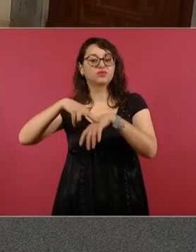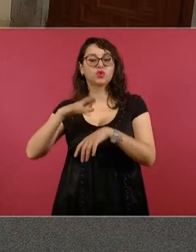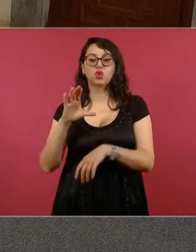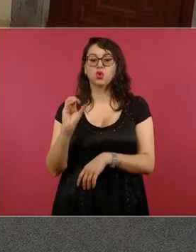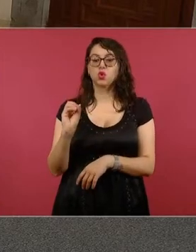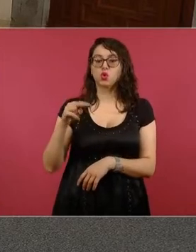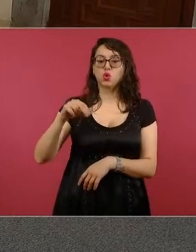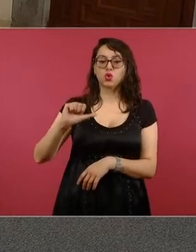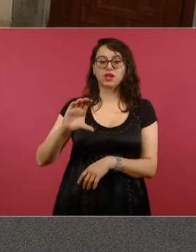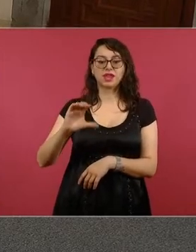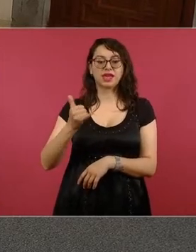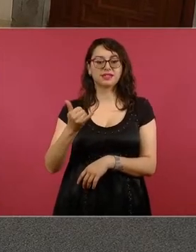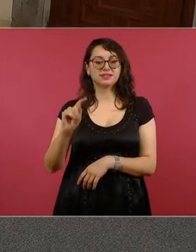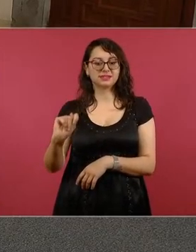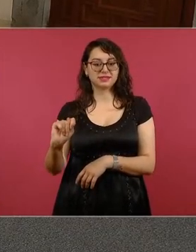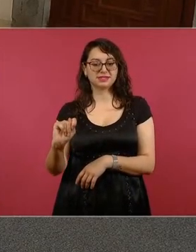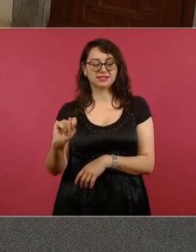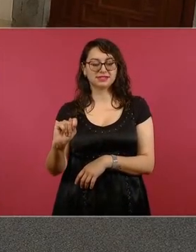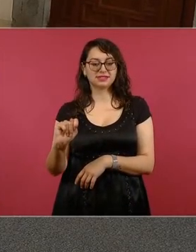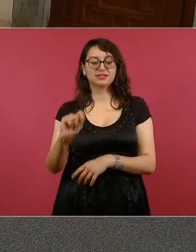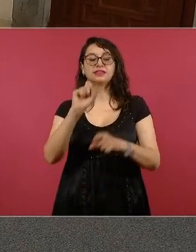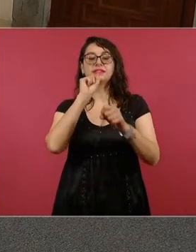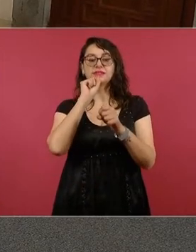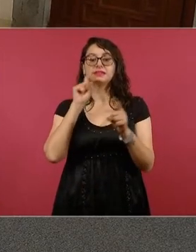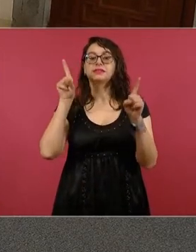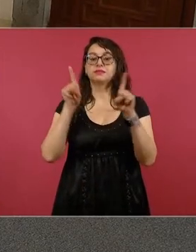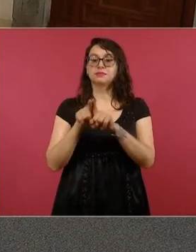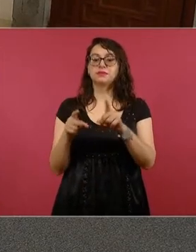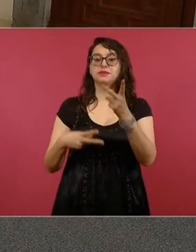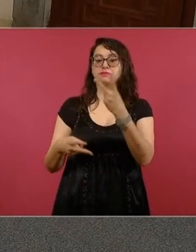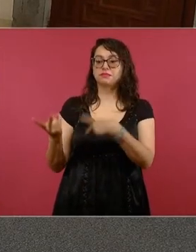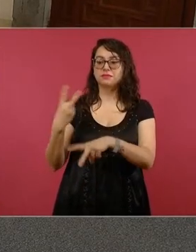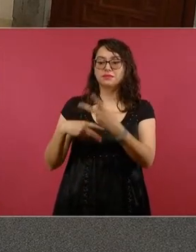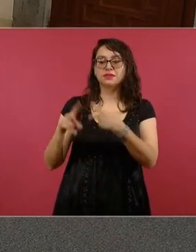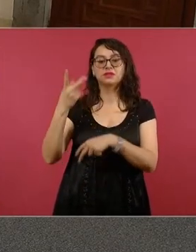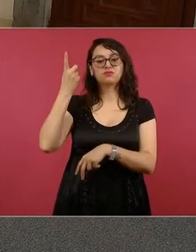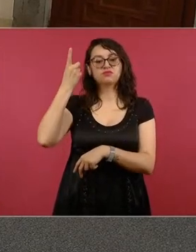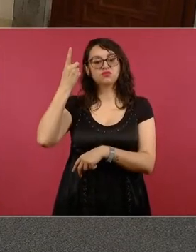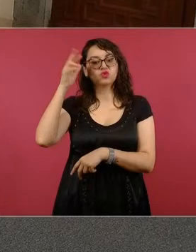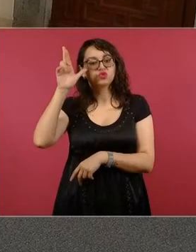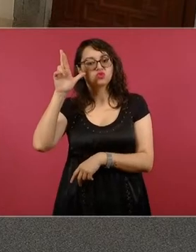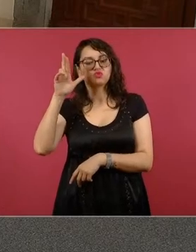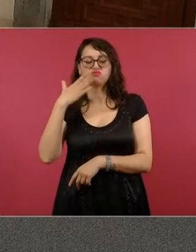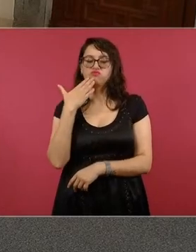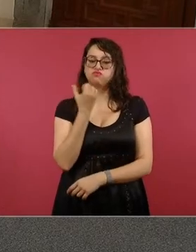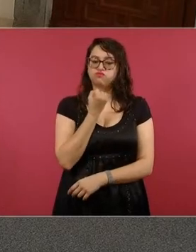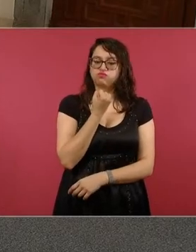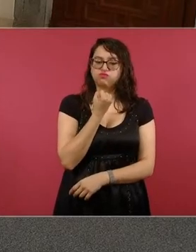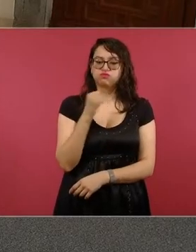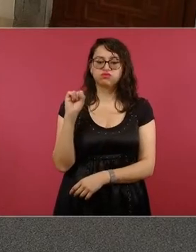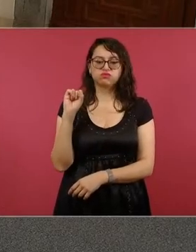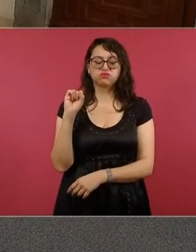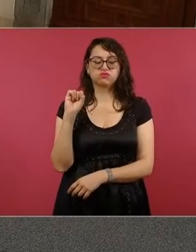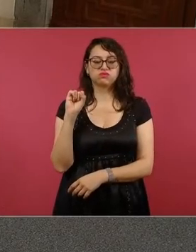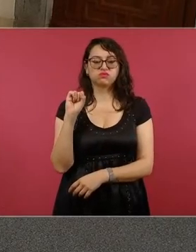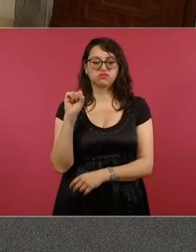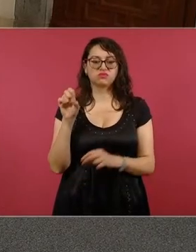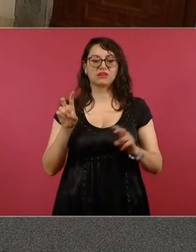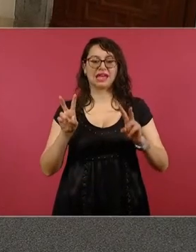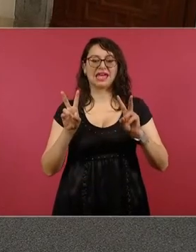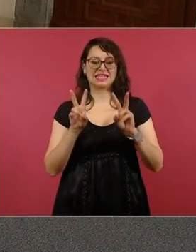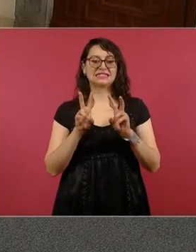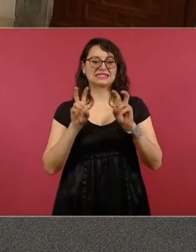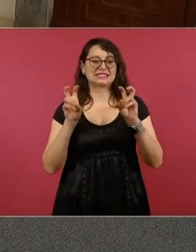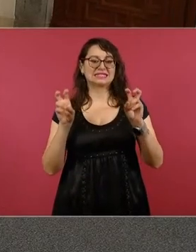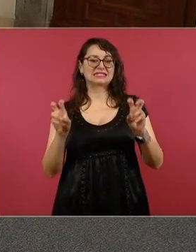CONACYT, y de doctores especialistas en